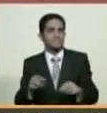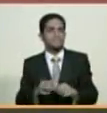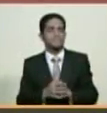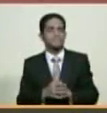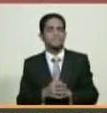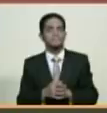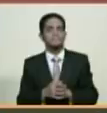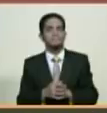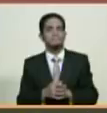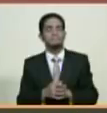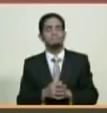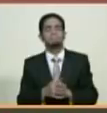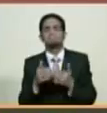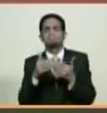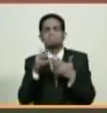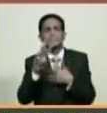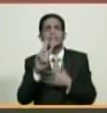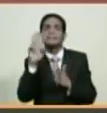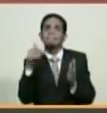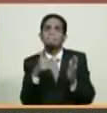Son más de 3,000 millones de dólares